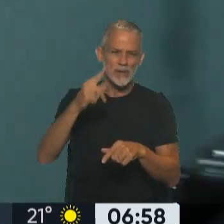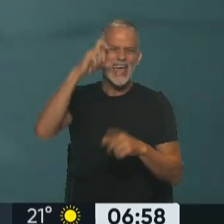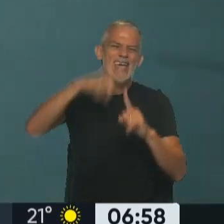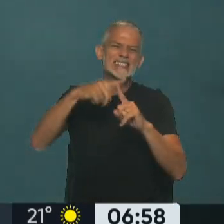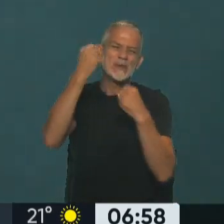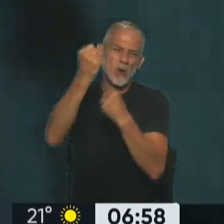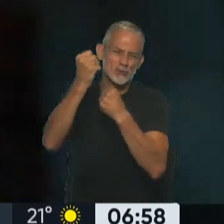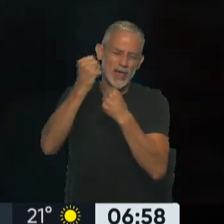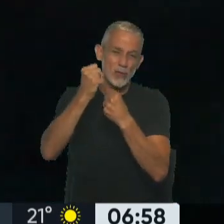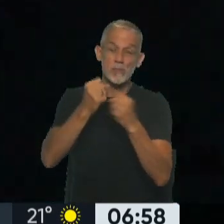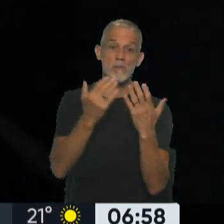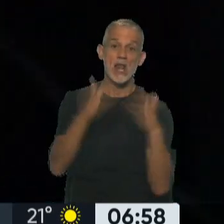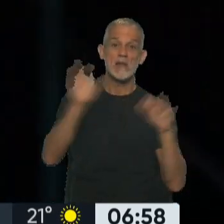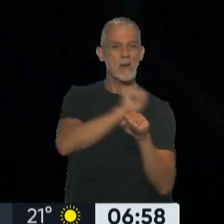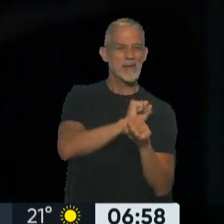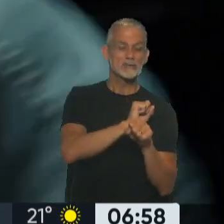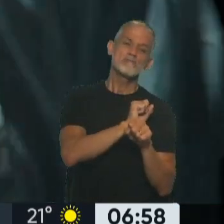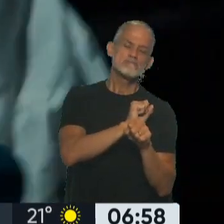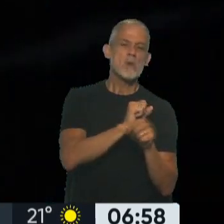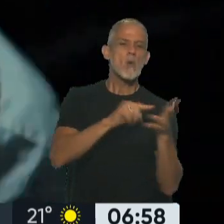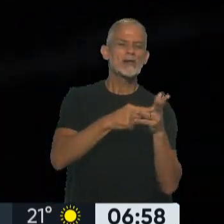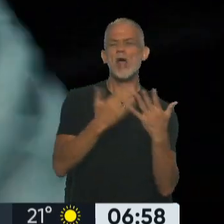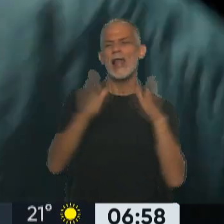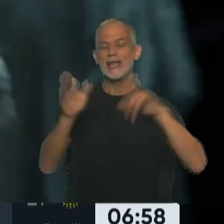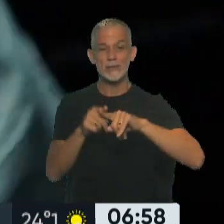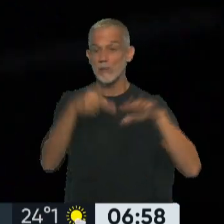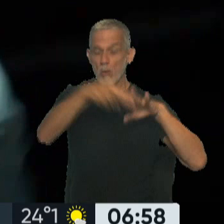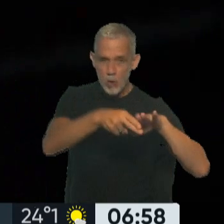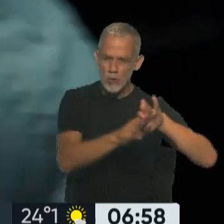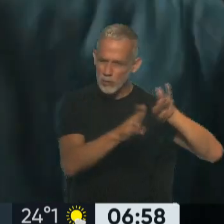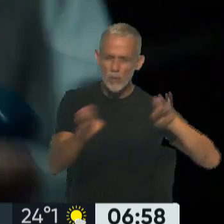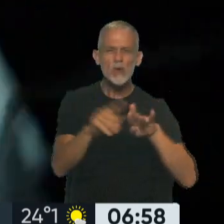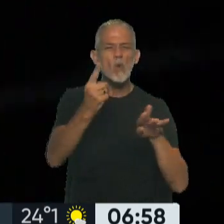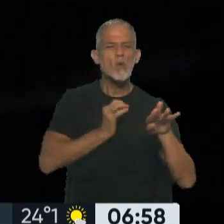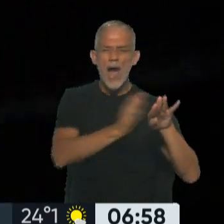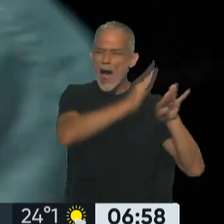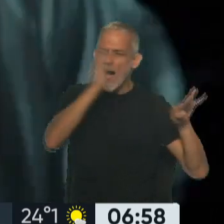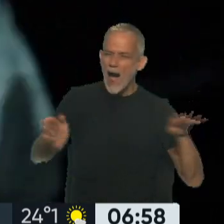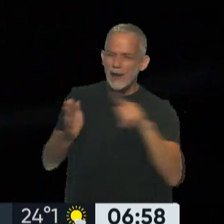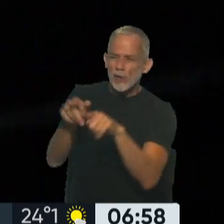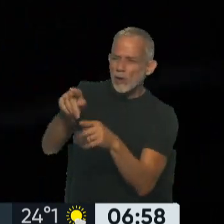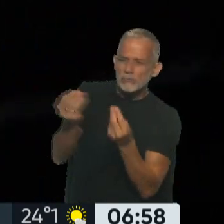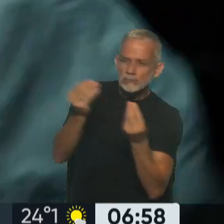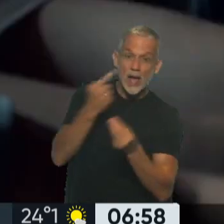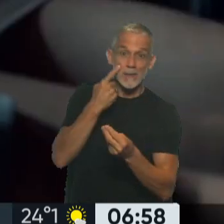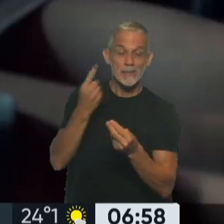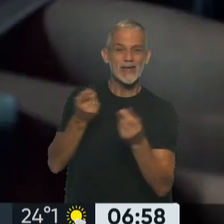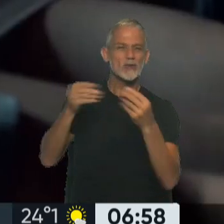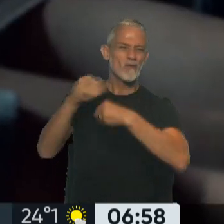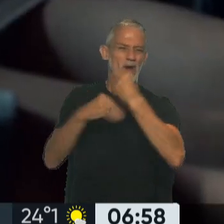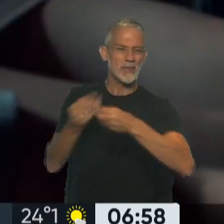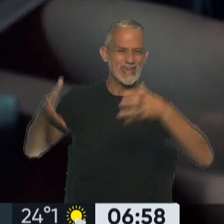exboxeador, saliendo en libertad de una prisión de Buenos Aires. Corte, un año más tarde, lo muestra ya viviendo con su